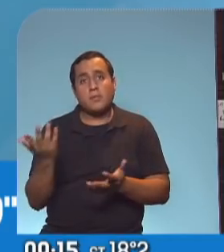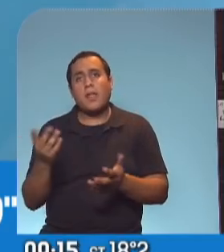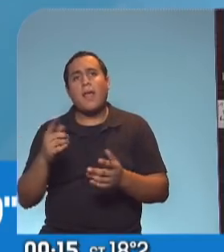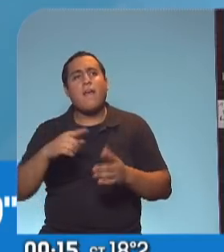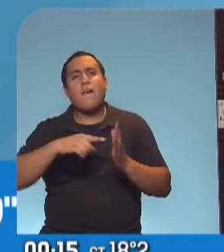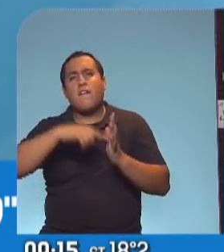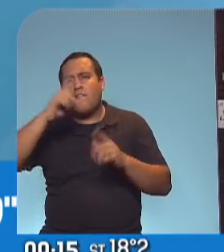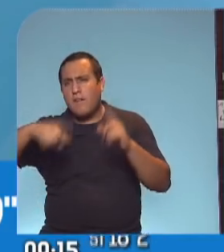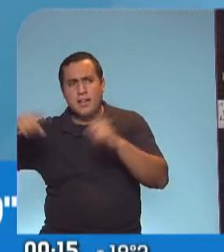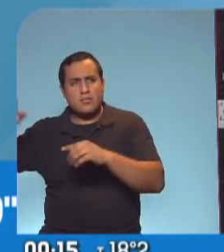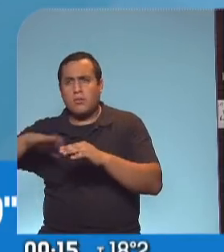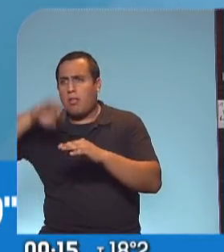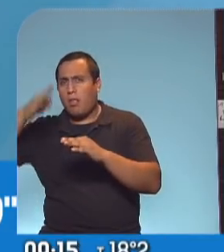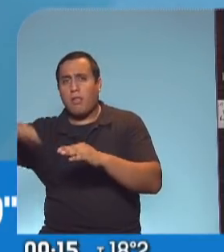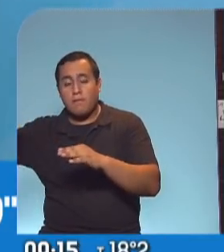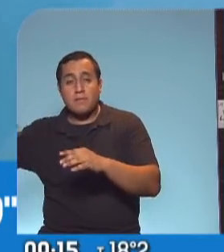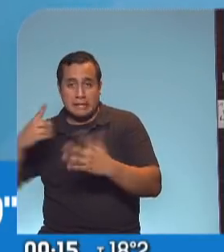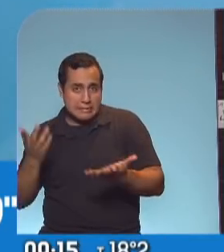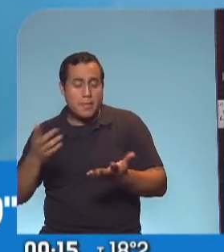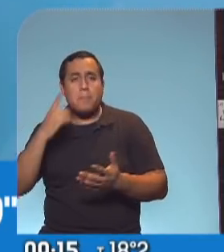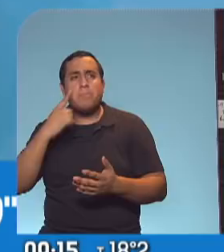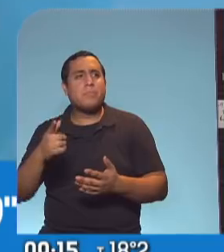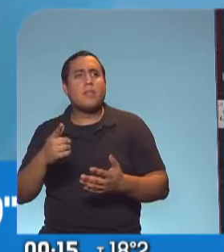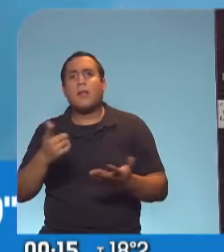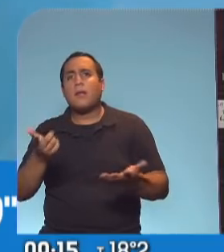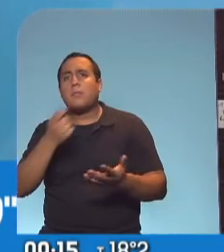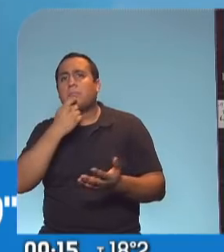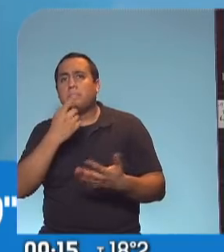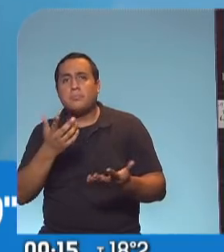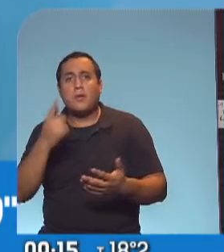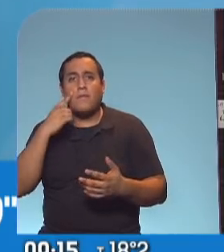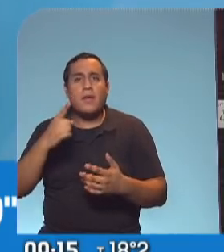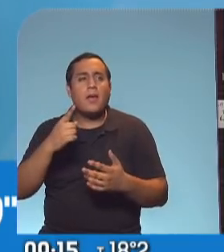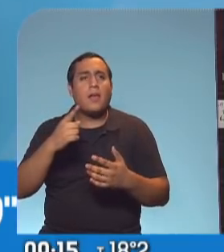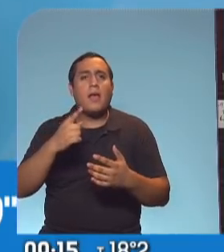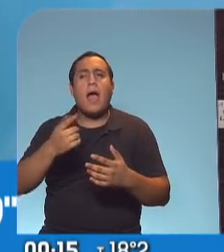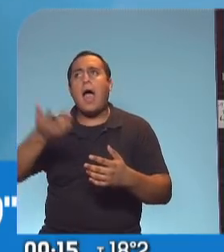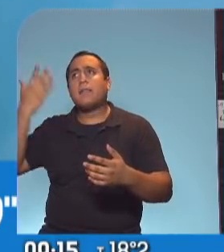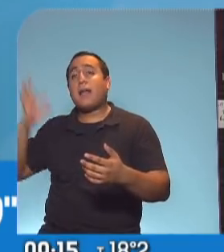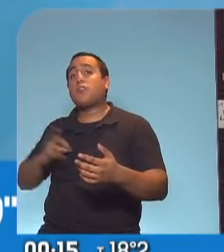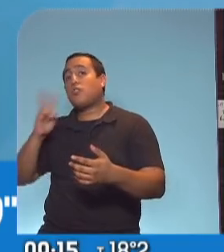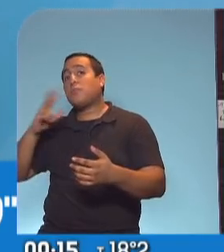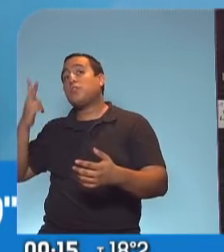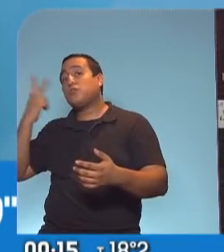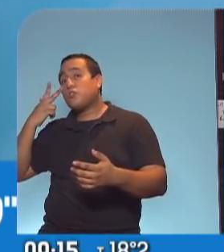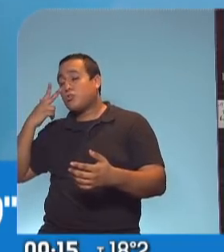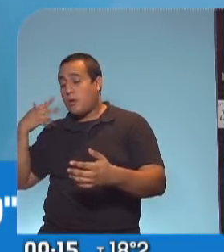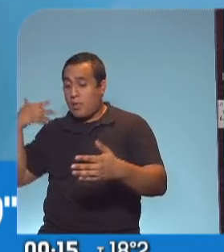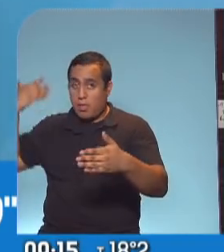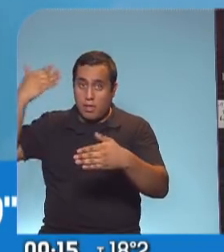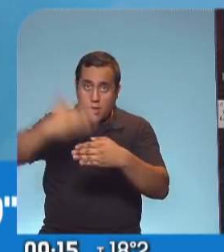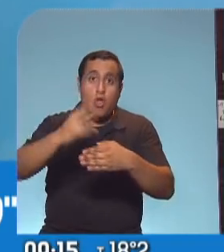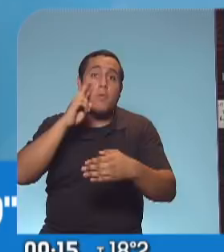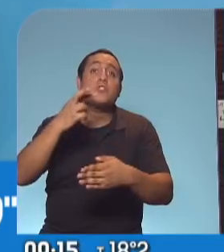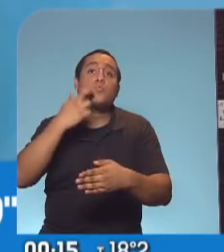de las notificaciones, observamos un aumento de casos respecto de la temporada 2018 y 2019 y